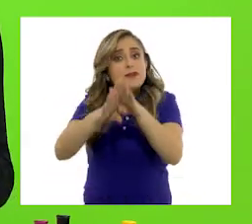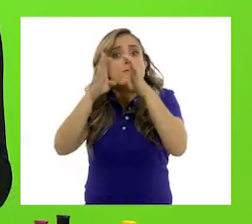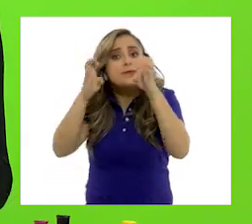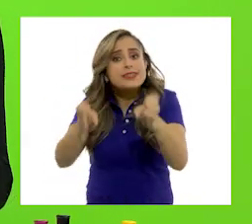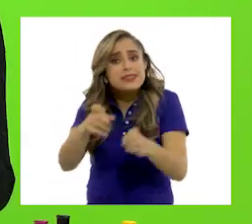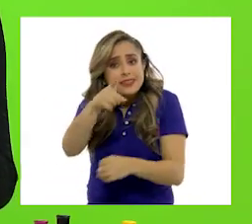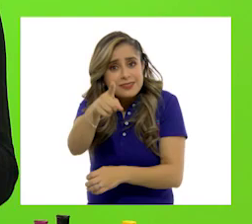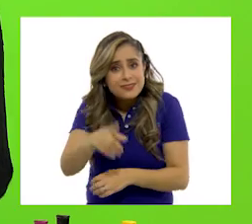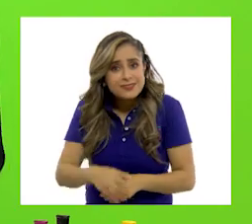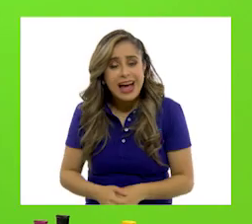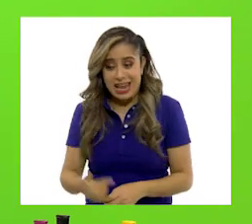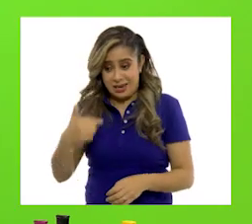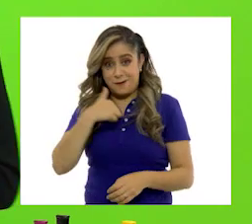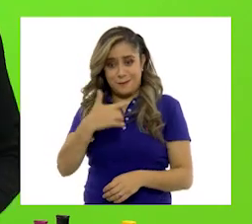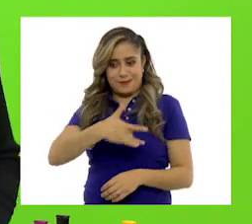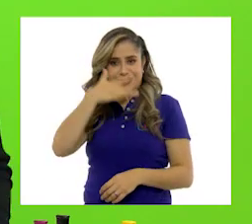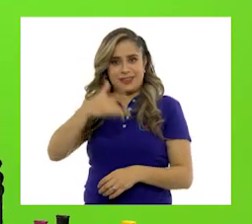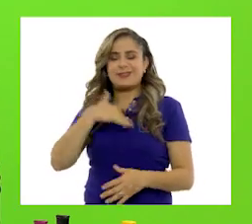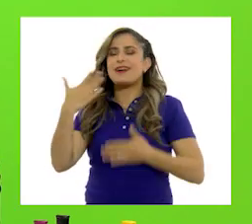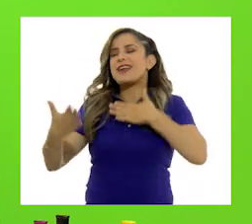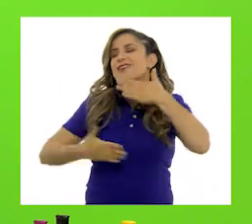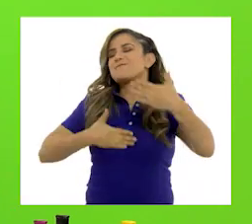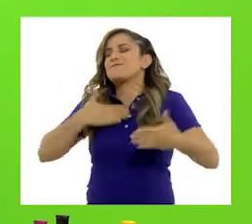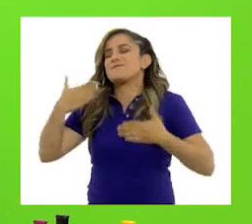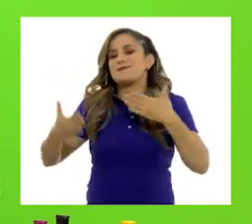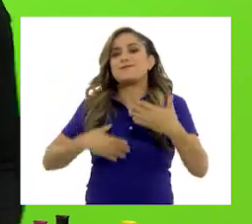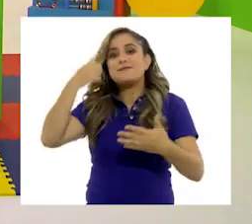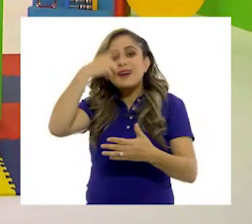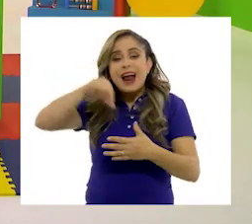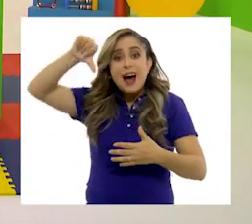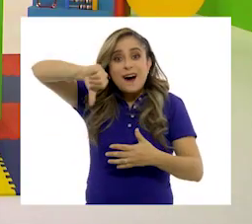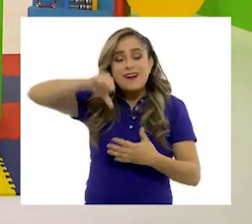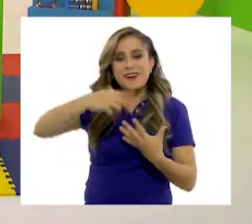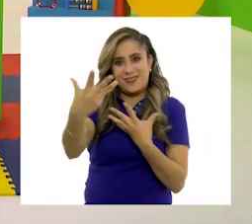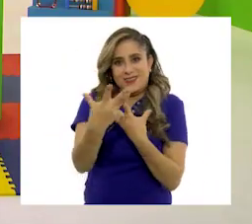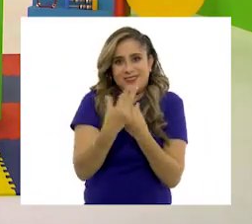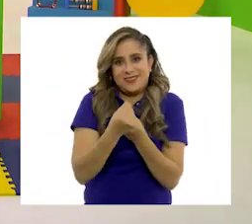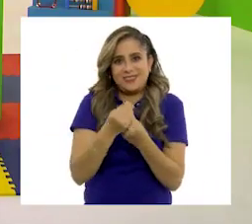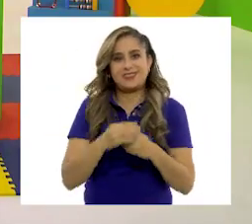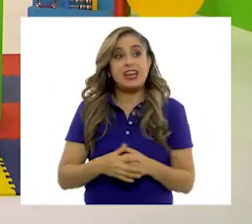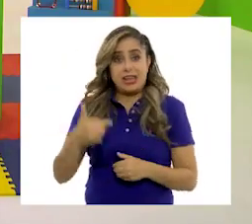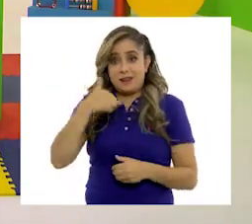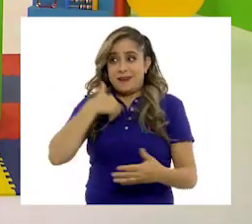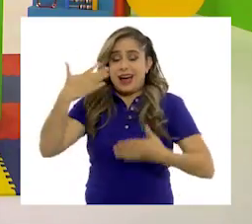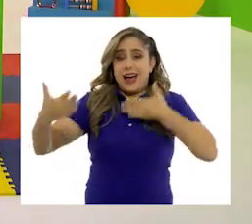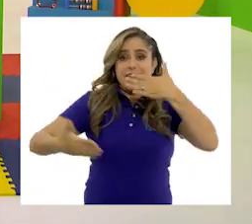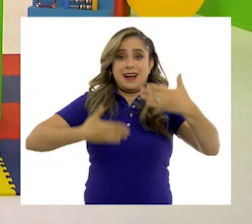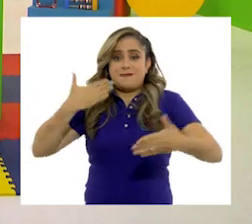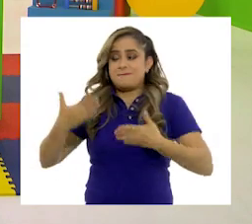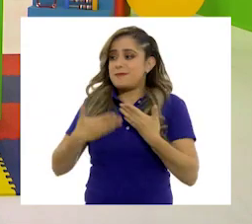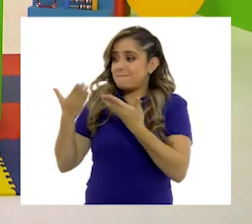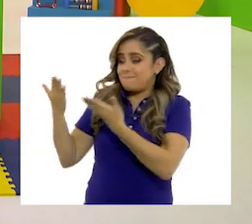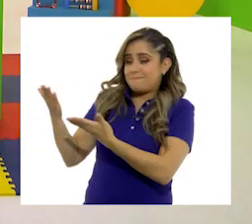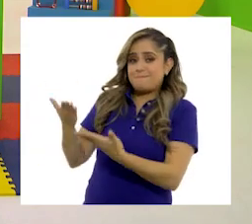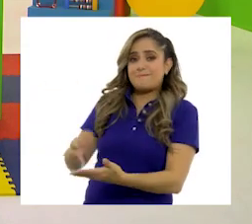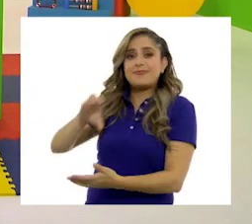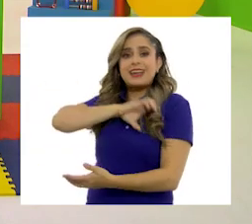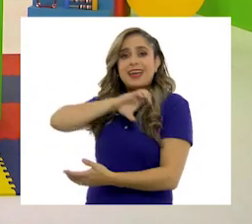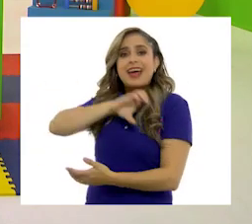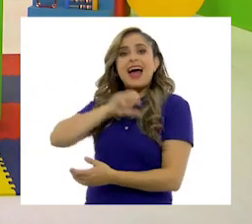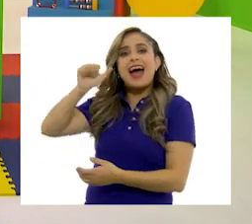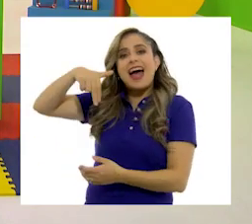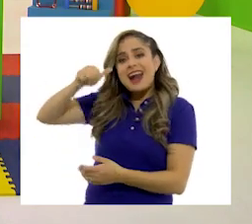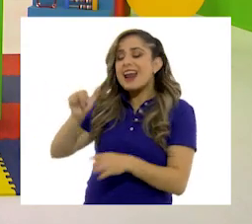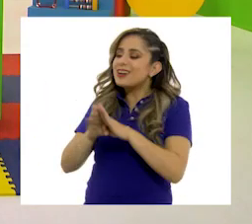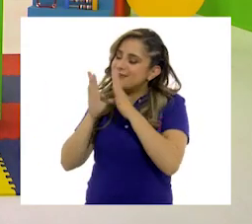estoy muy emocionada de iniciar una nueva aventura junto a ustedes. Y también estoy muy emocionada de recibir a nuestra querida Ana.